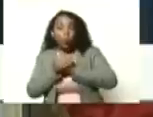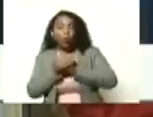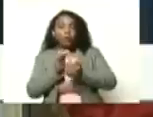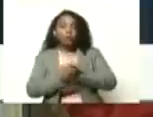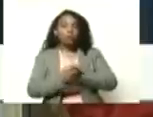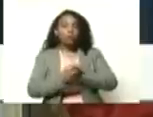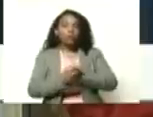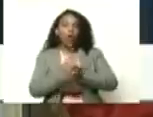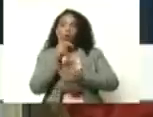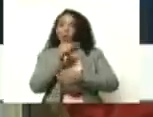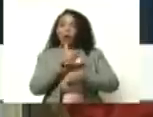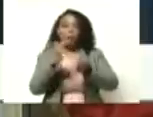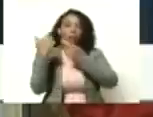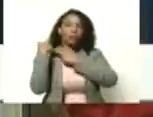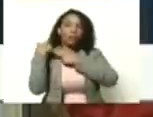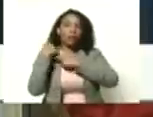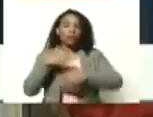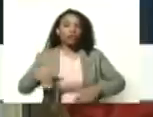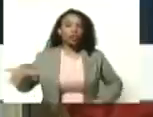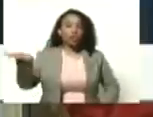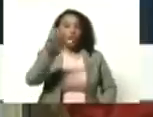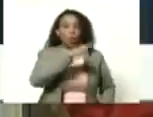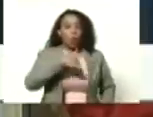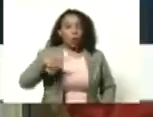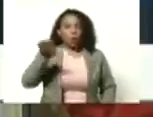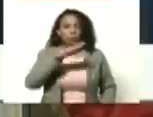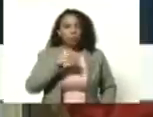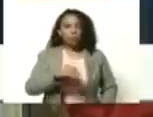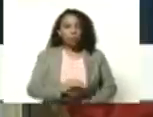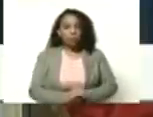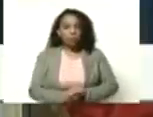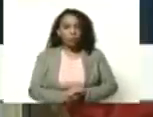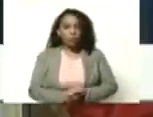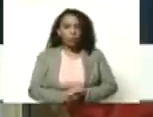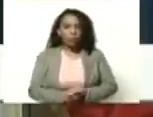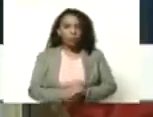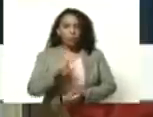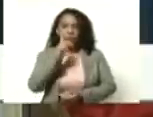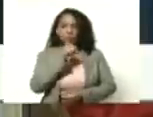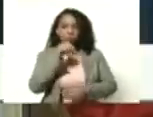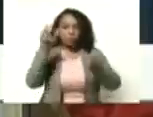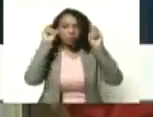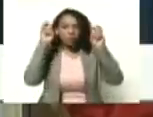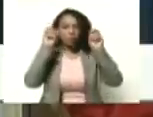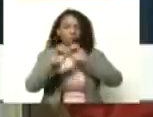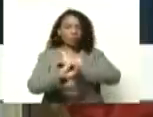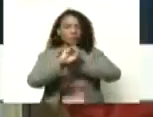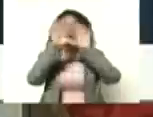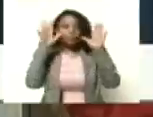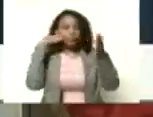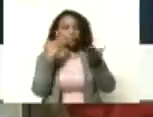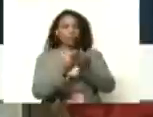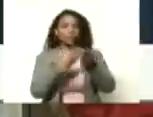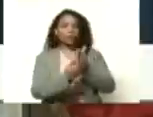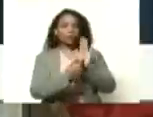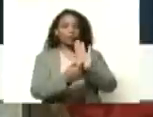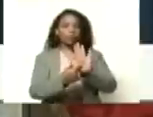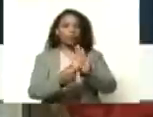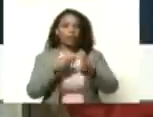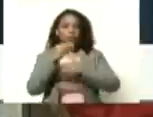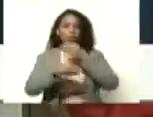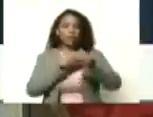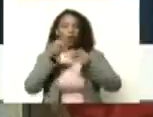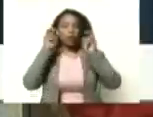responsable todo que sin tener elementos de convicción sin presentar pruebas le hicieron coro a